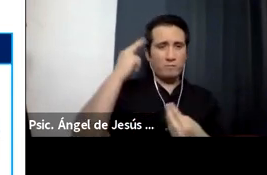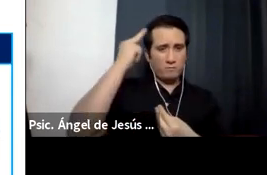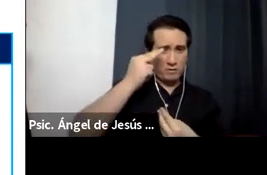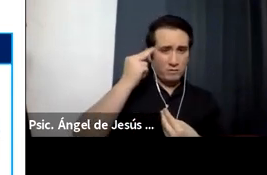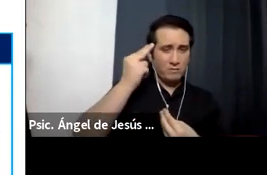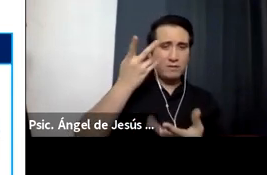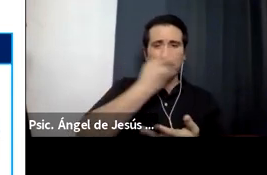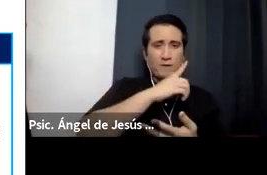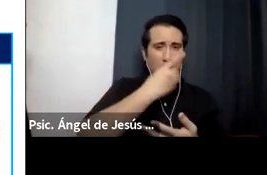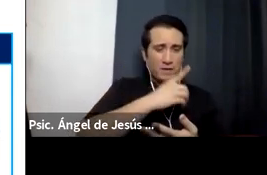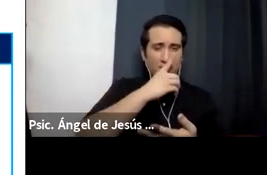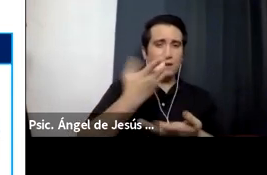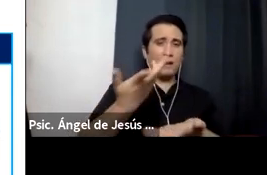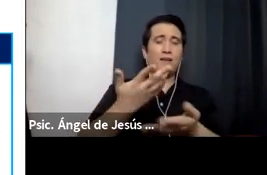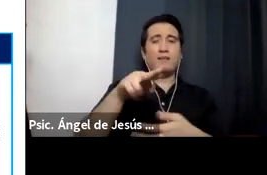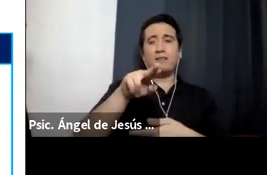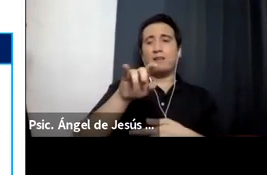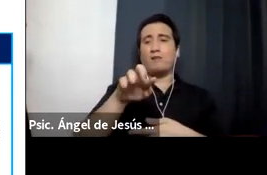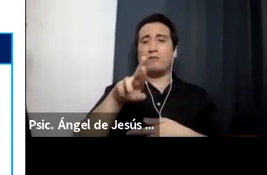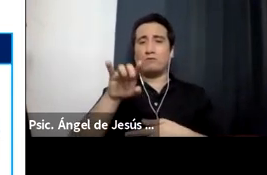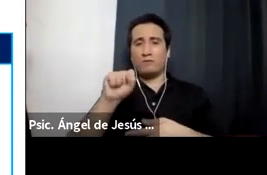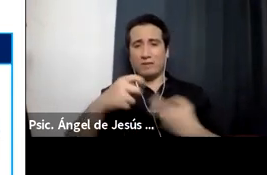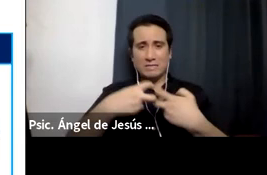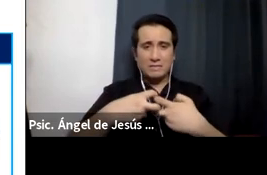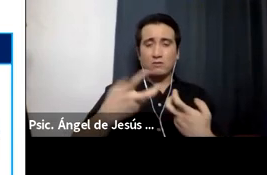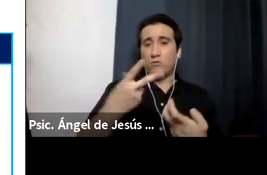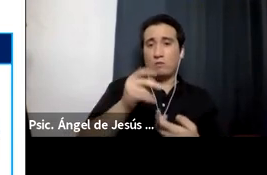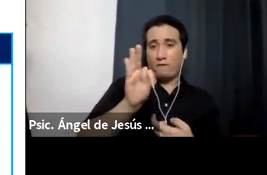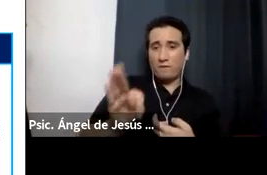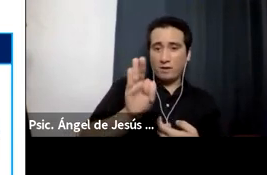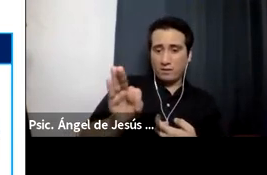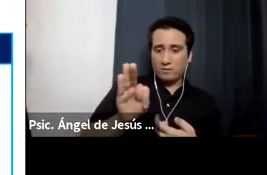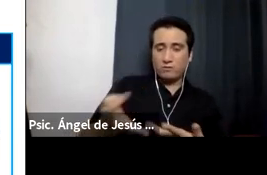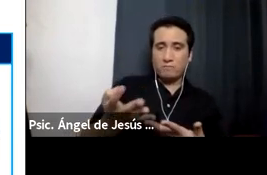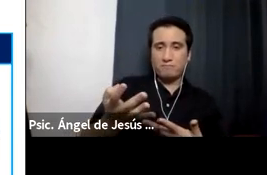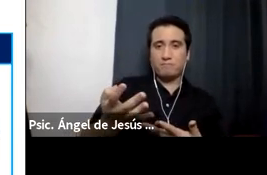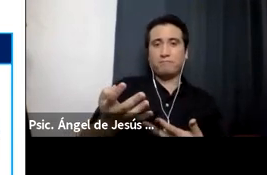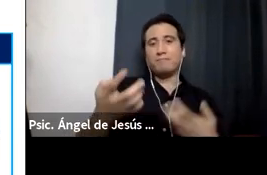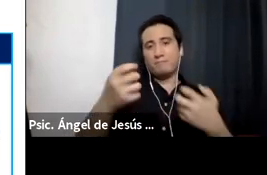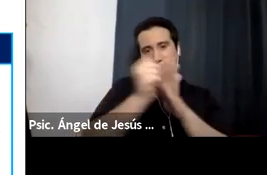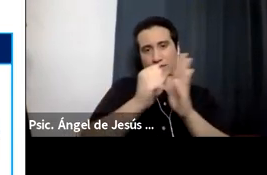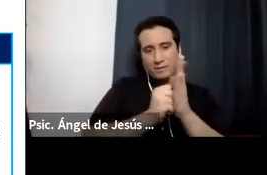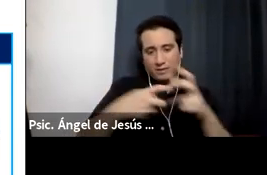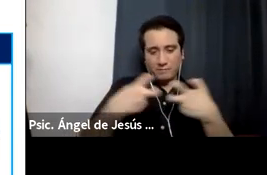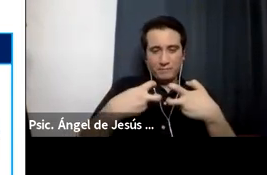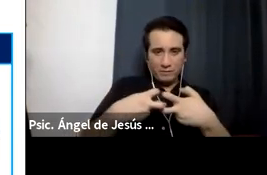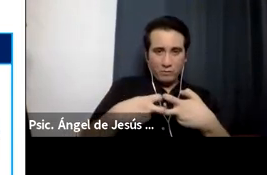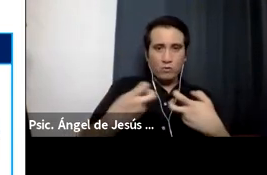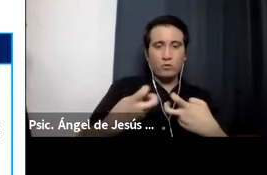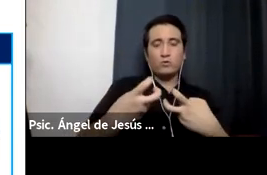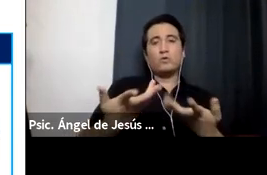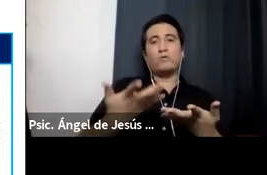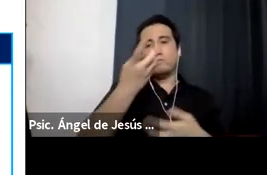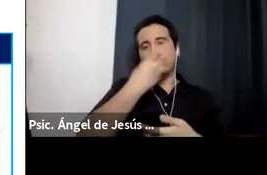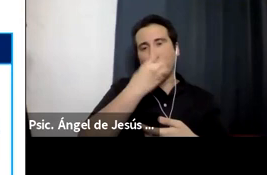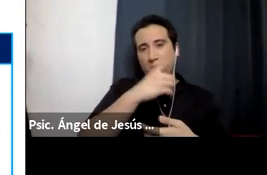diabética periférica, ¿no? Esta afectación que se tiene en el sistema nervioso a raíz de la diabetes es la